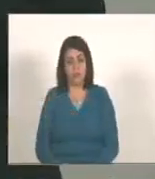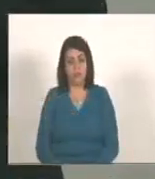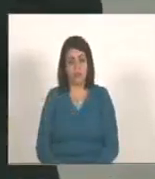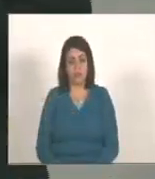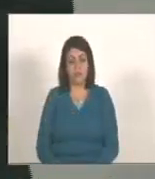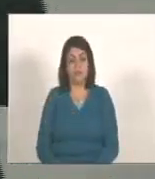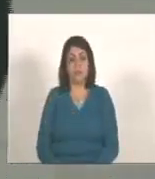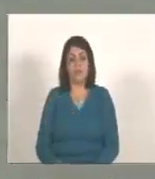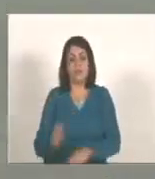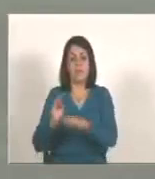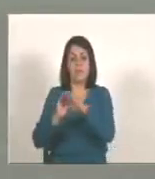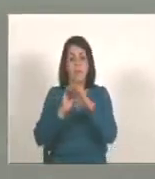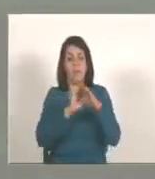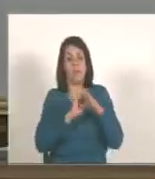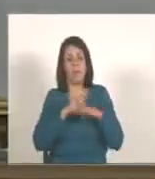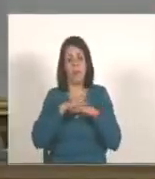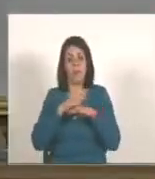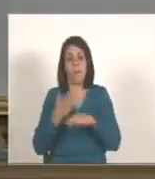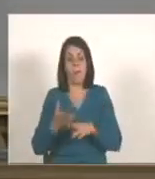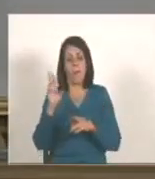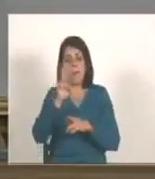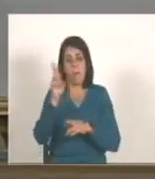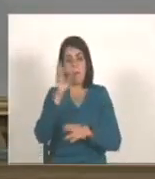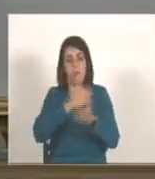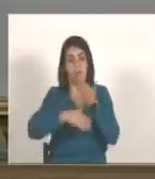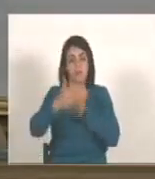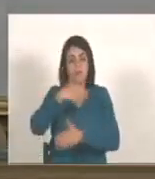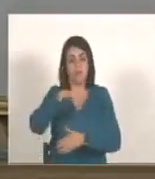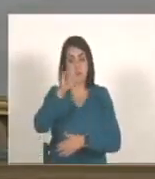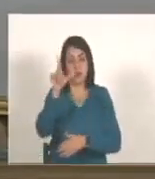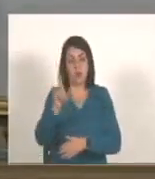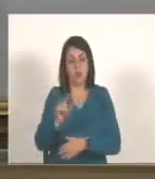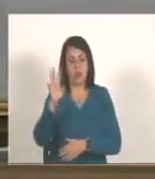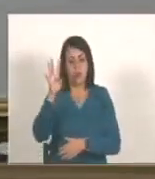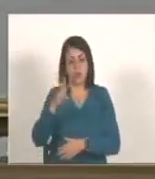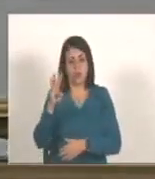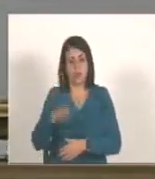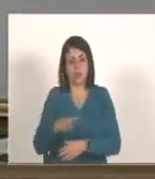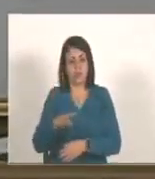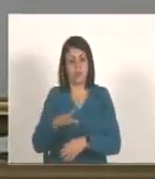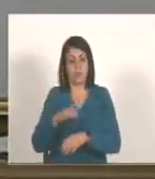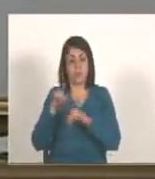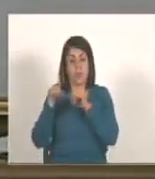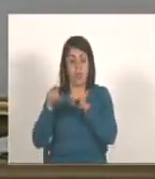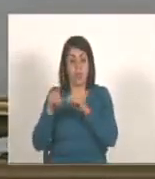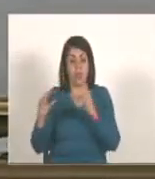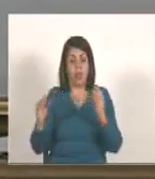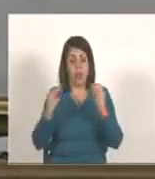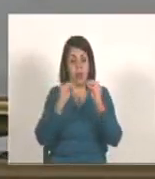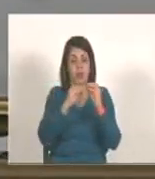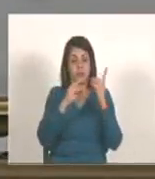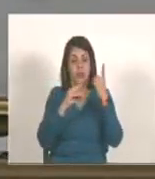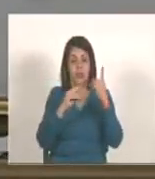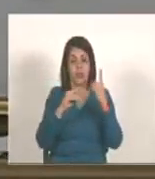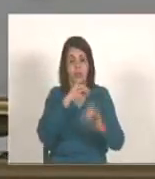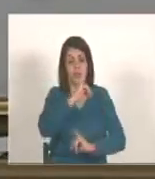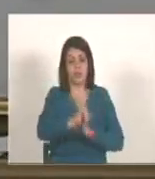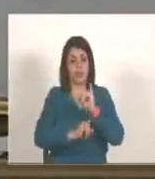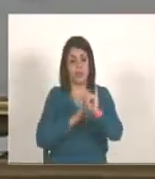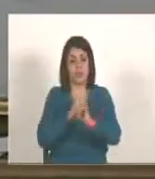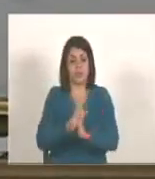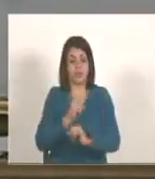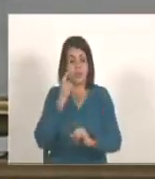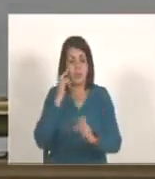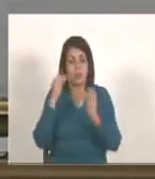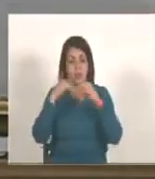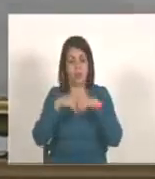1899 y llamar a la República Cooperativa de Guyana para que, en apego al derecho internacional y con base al